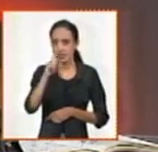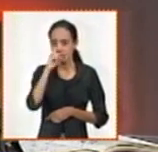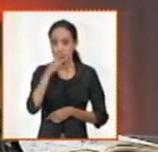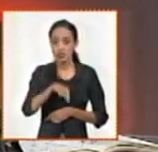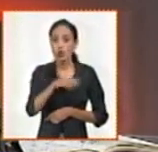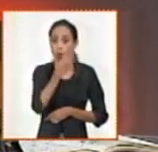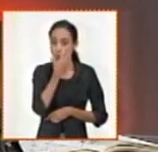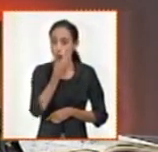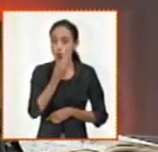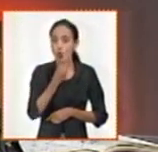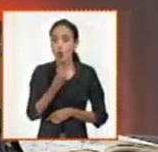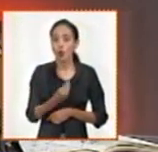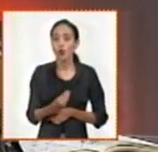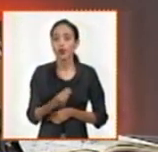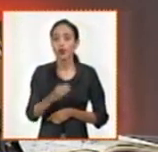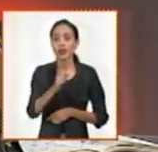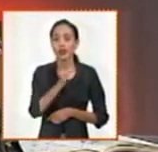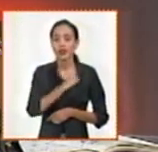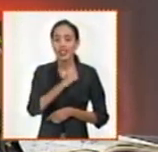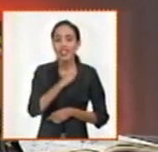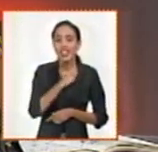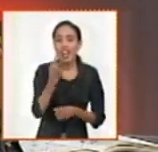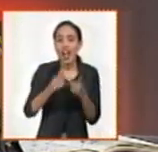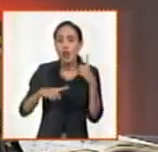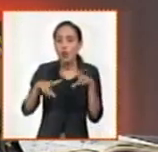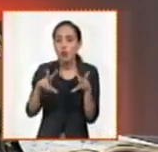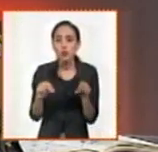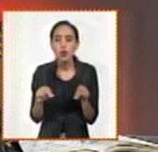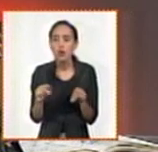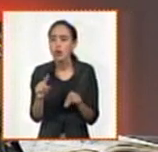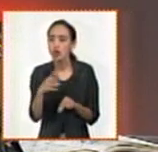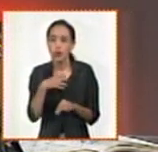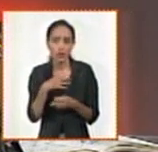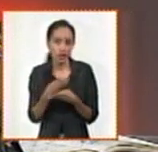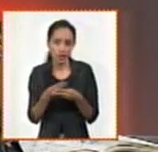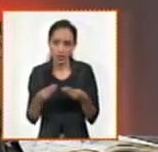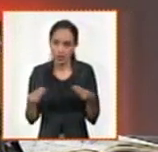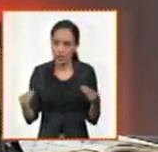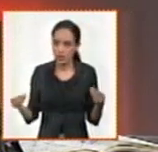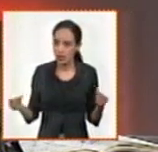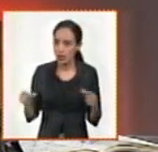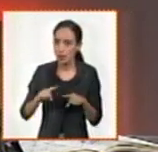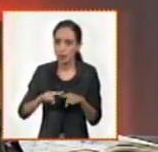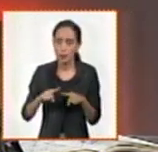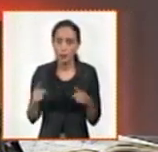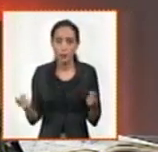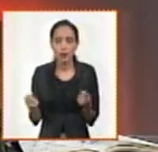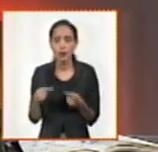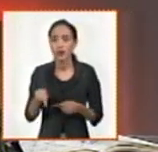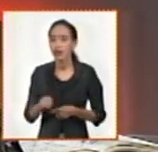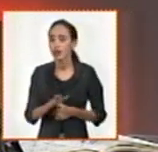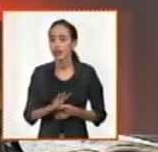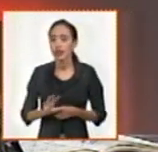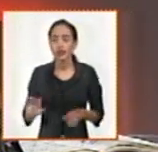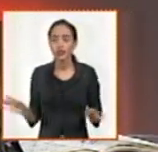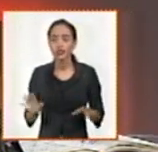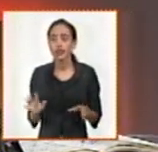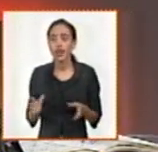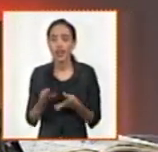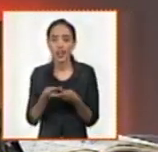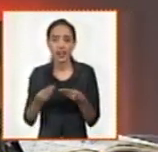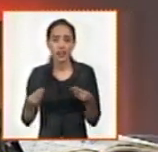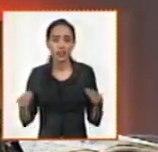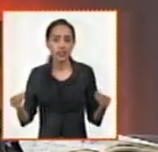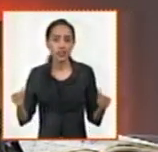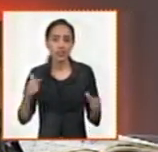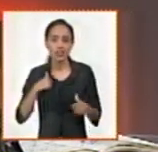los jóvenes que quieren una alternativa. No tienen acceso a la tierra, porque la tierra ya se ha ido monopolizando, ¿no?